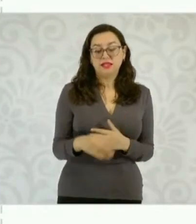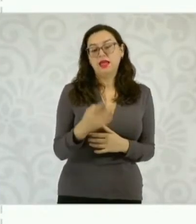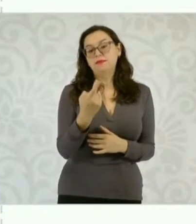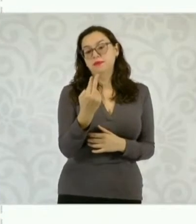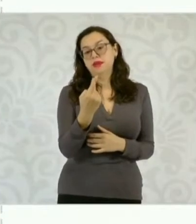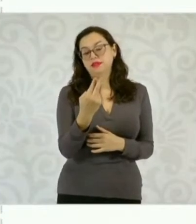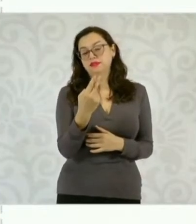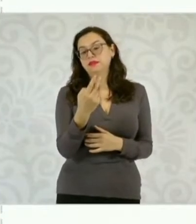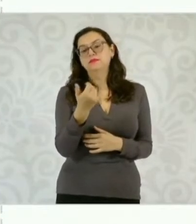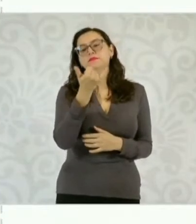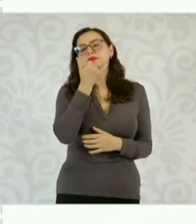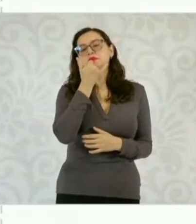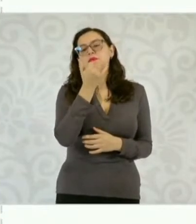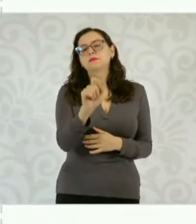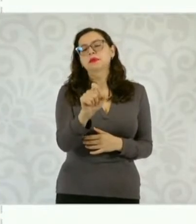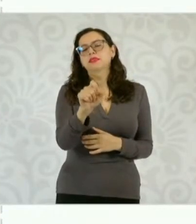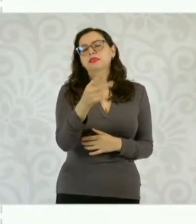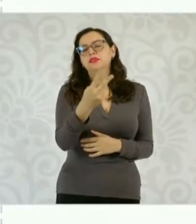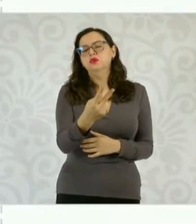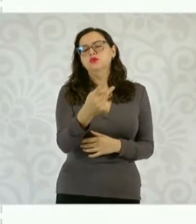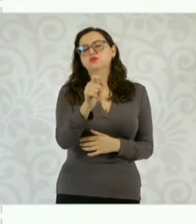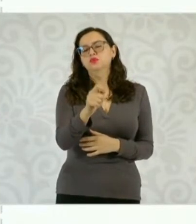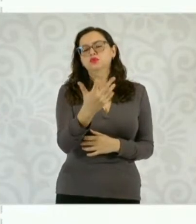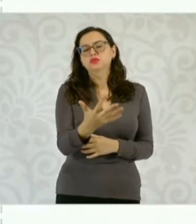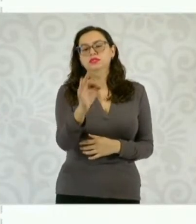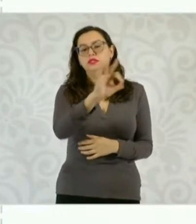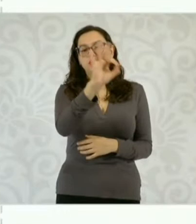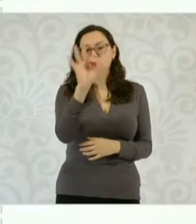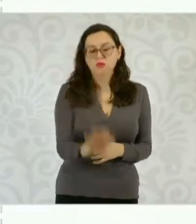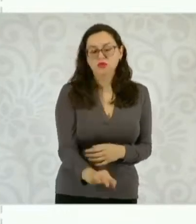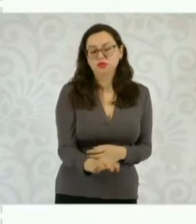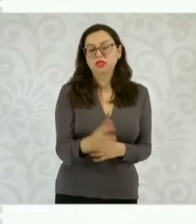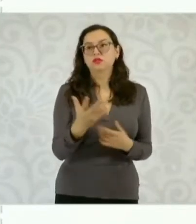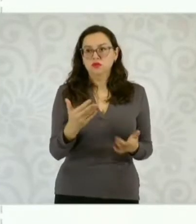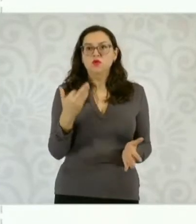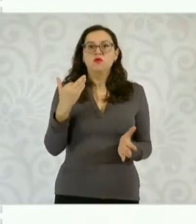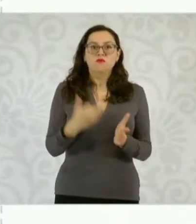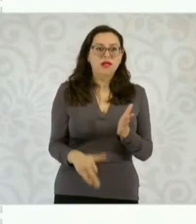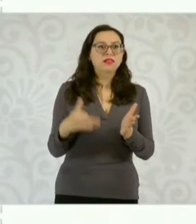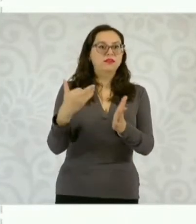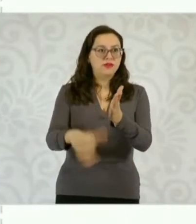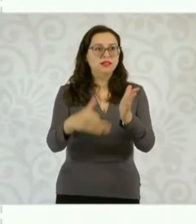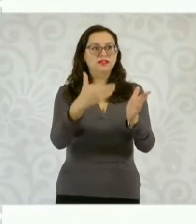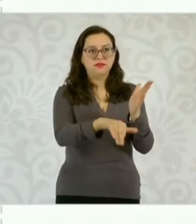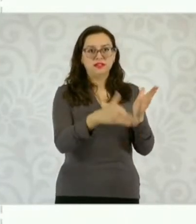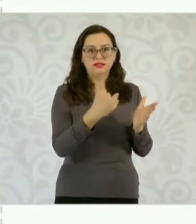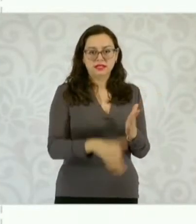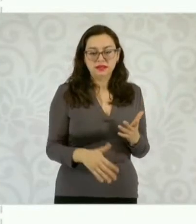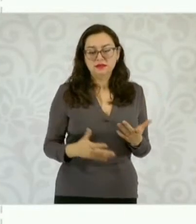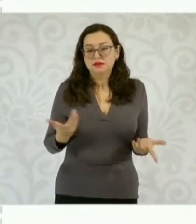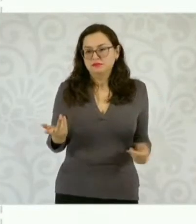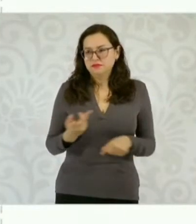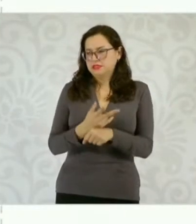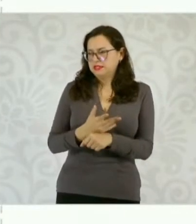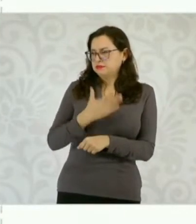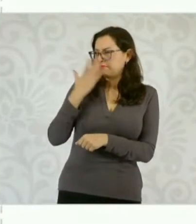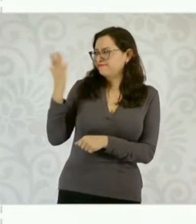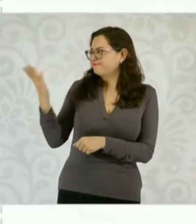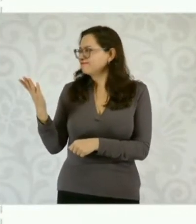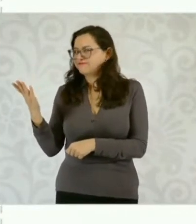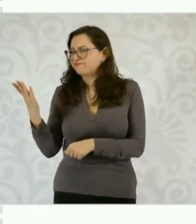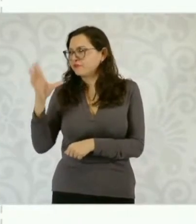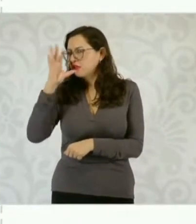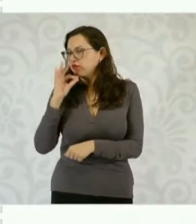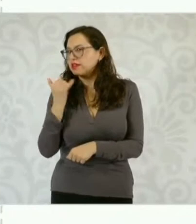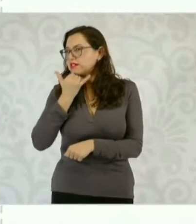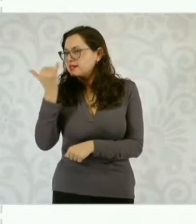otro 22.5% a partir de las propuestas que tuvimos alguna deficiencia técnica o económica en la propuesta original que hemos